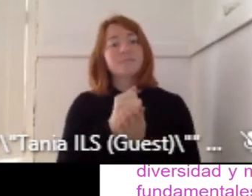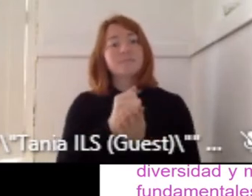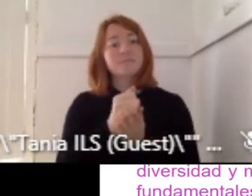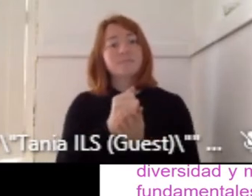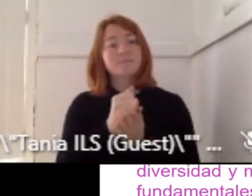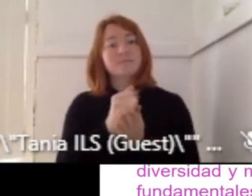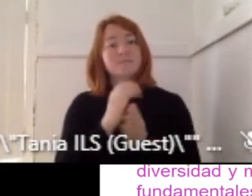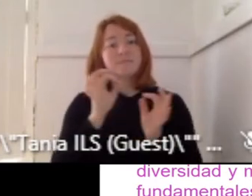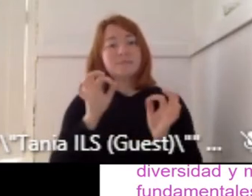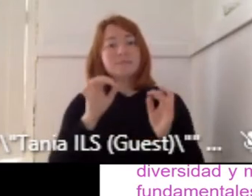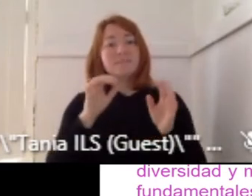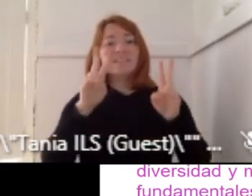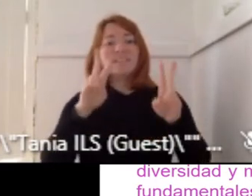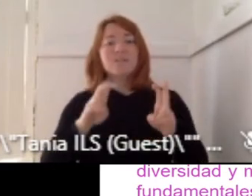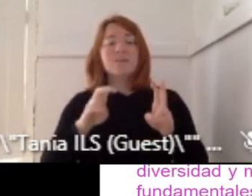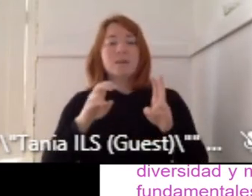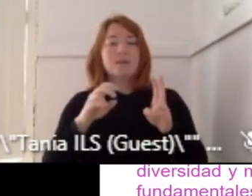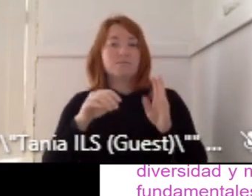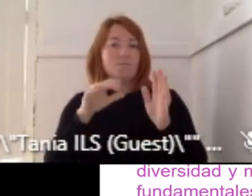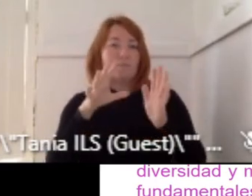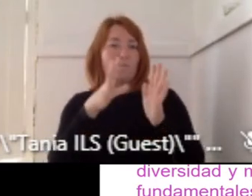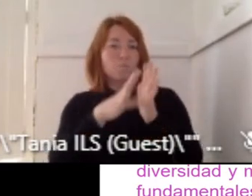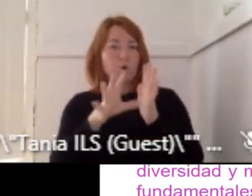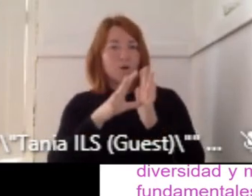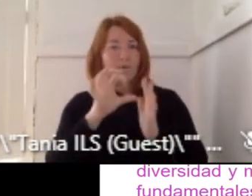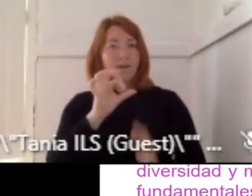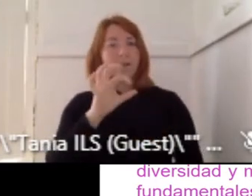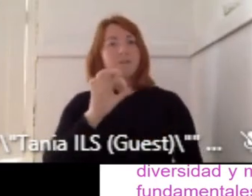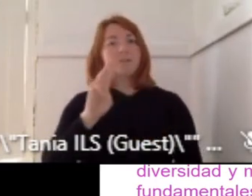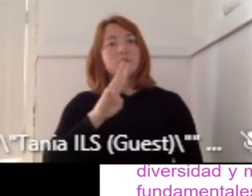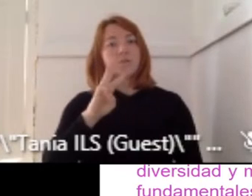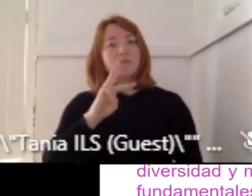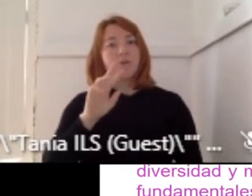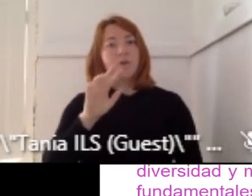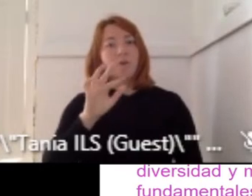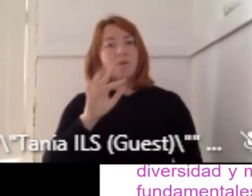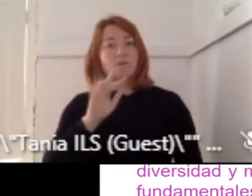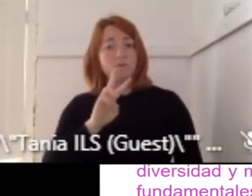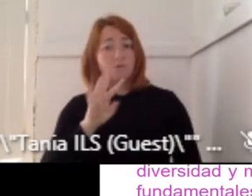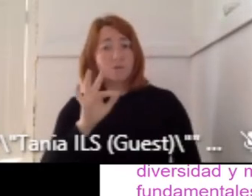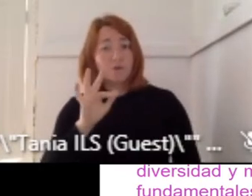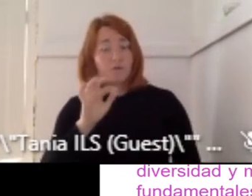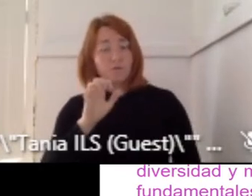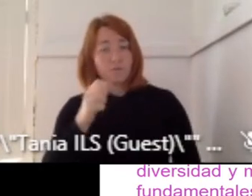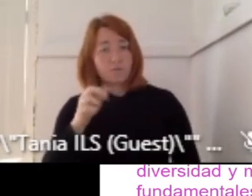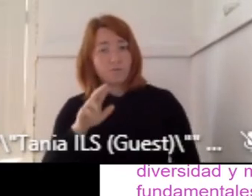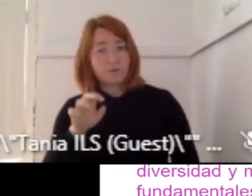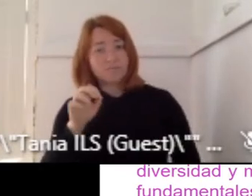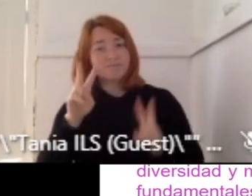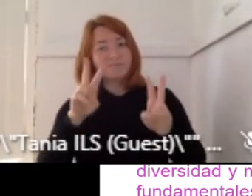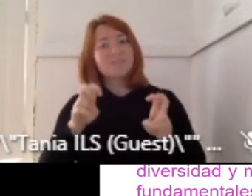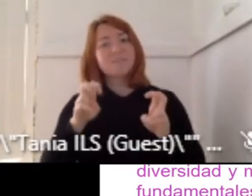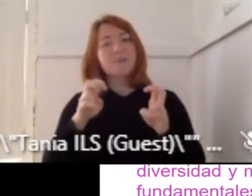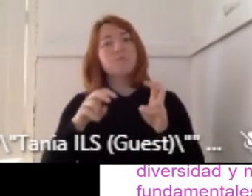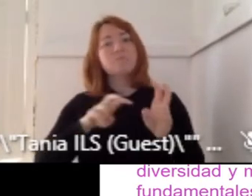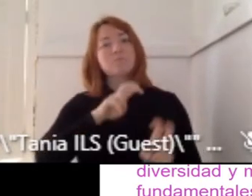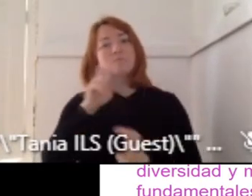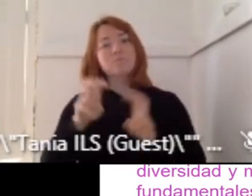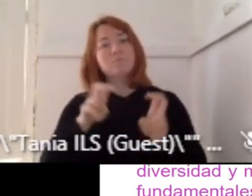Software, donde ella lo que propuso fue a su alumnado visibilizar sesgos de género a través de las redes sociales.